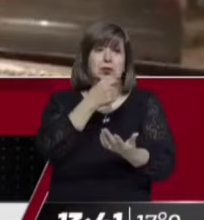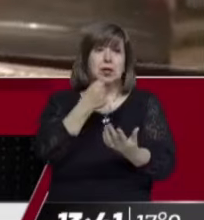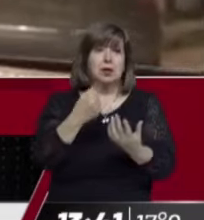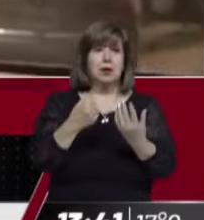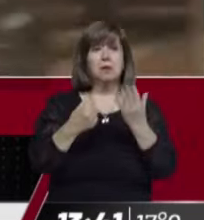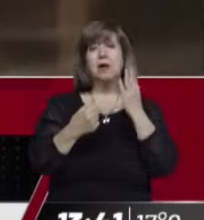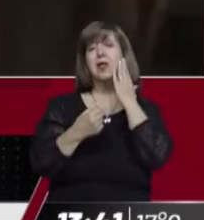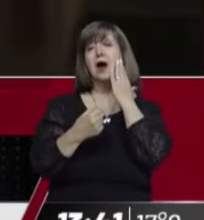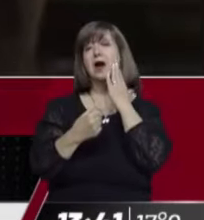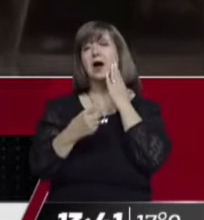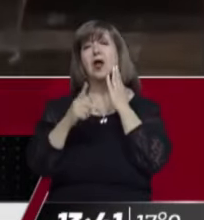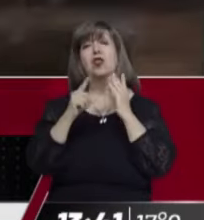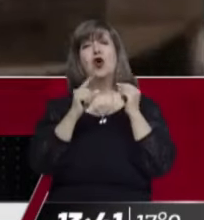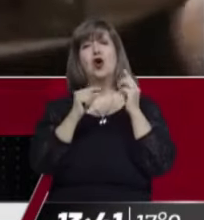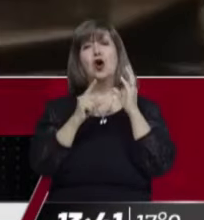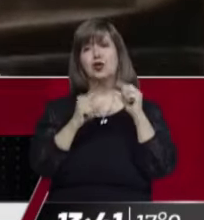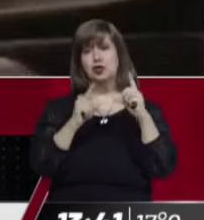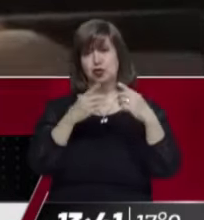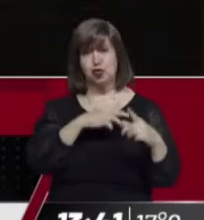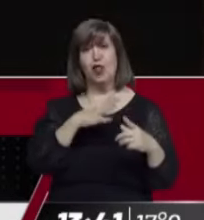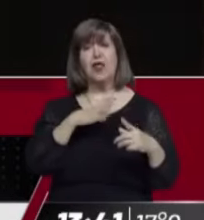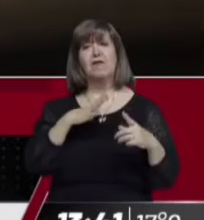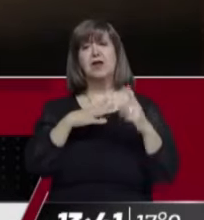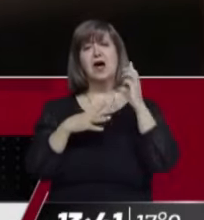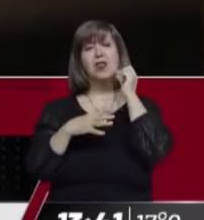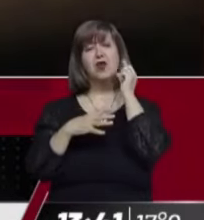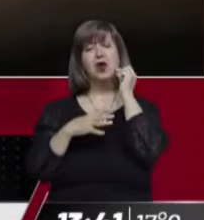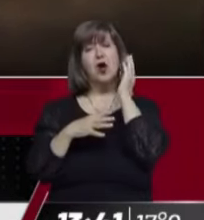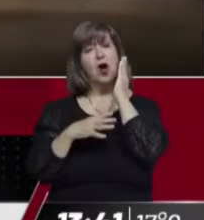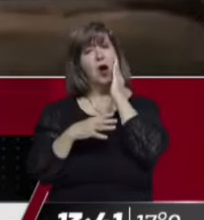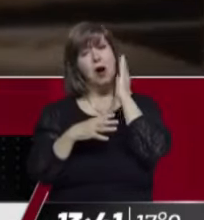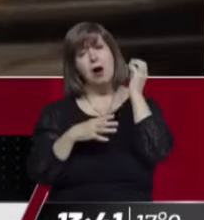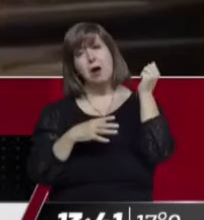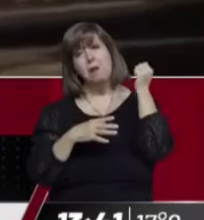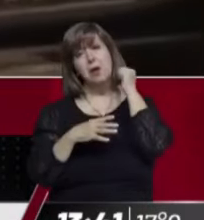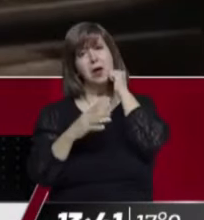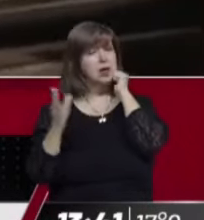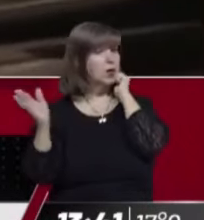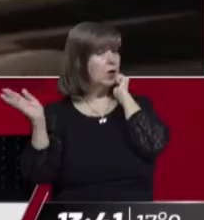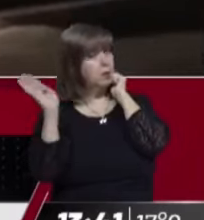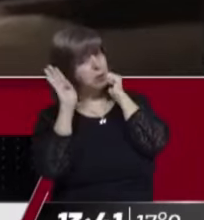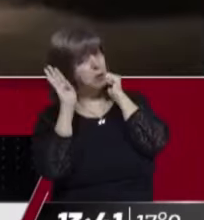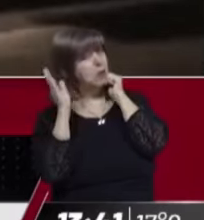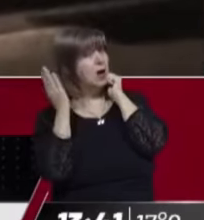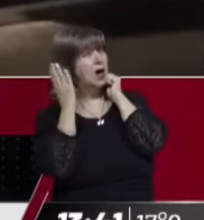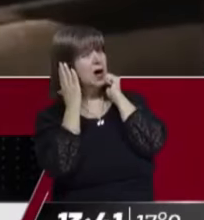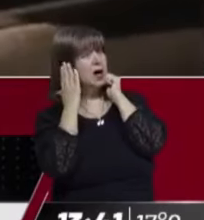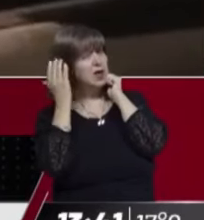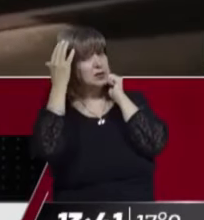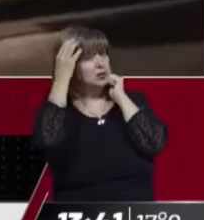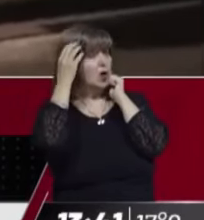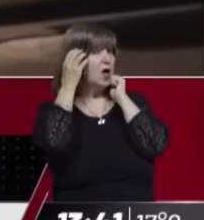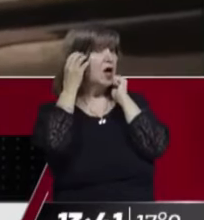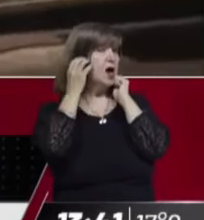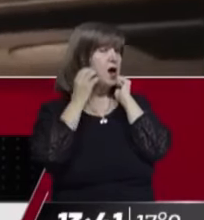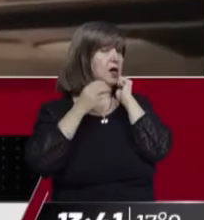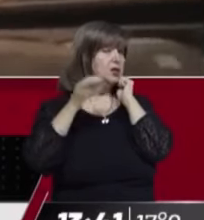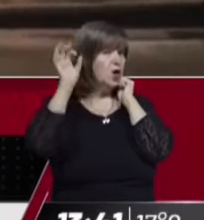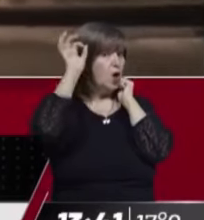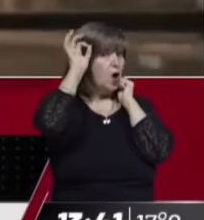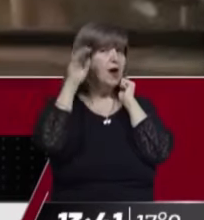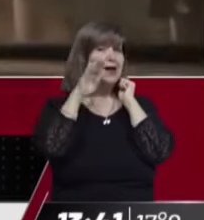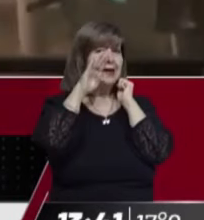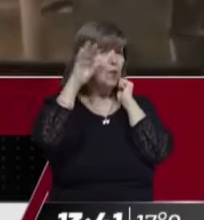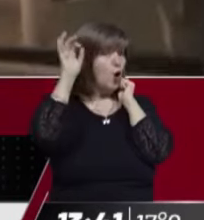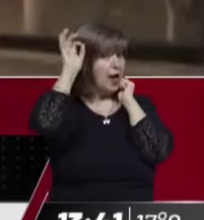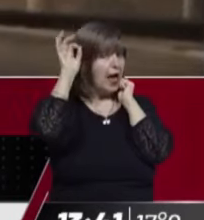vio por por acá y me duele y caí de este lado de este lado acá me pegué en el oído en la cabeza y tengo raspones muertes por todos